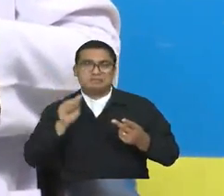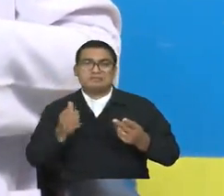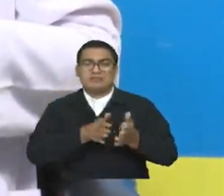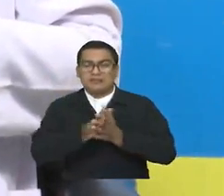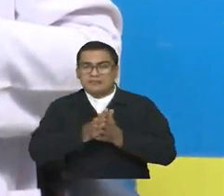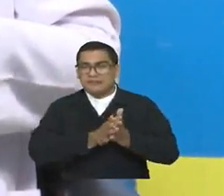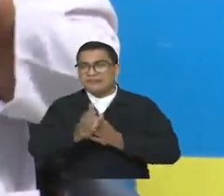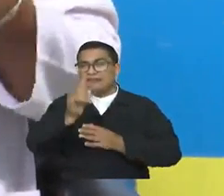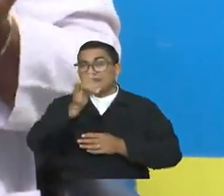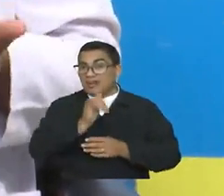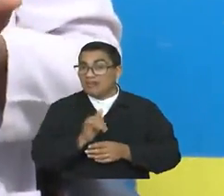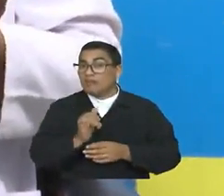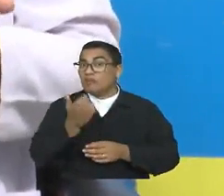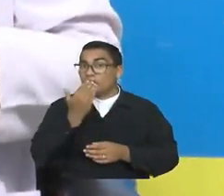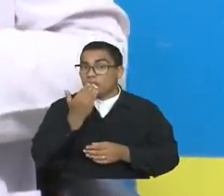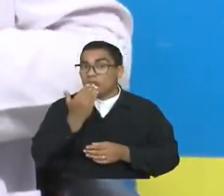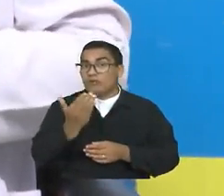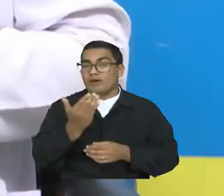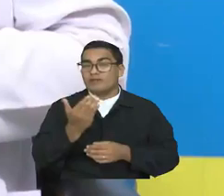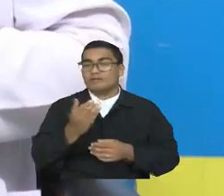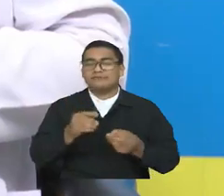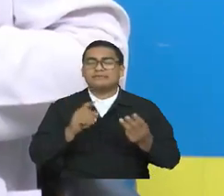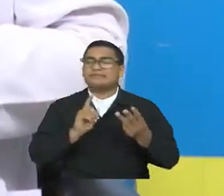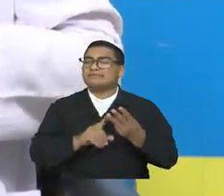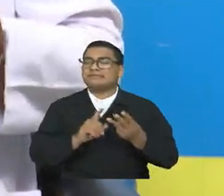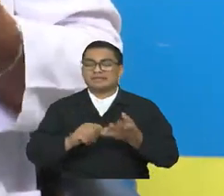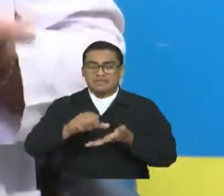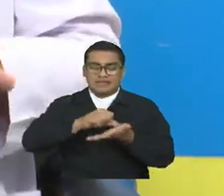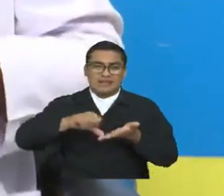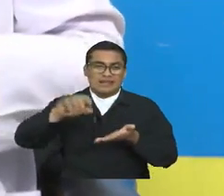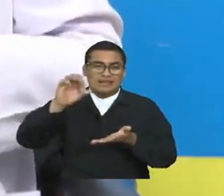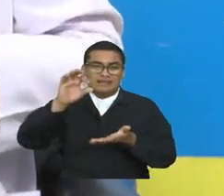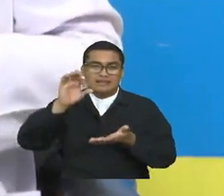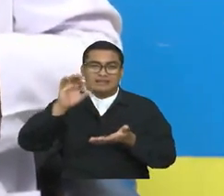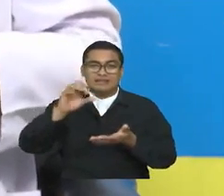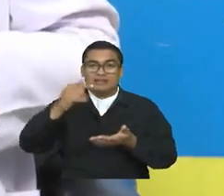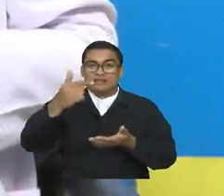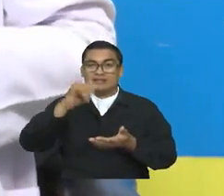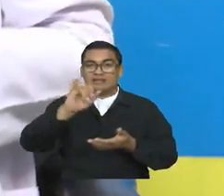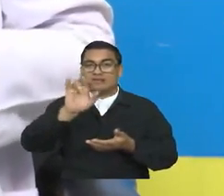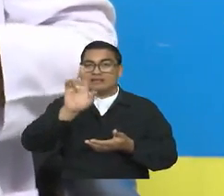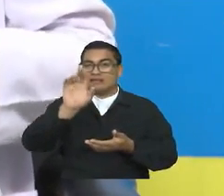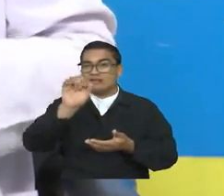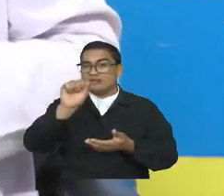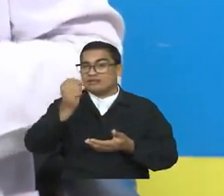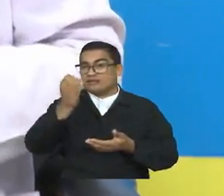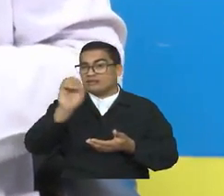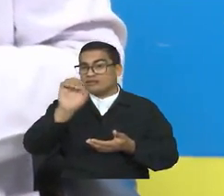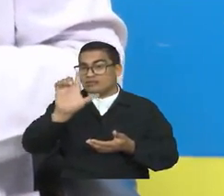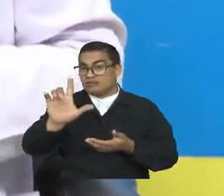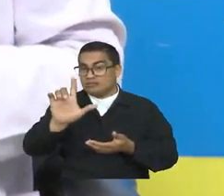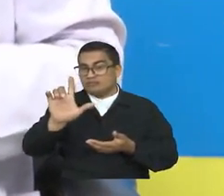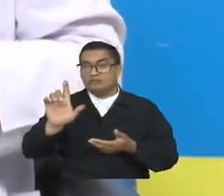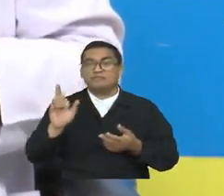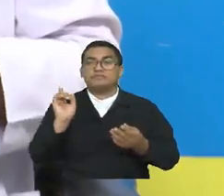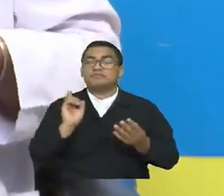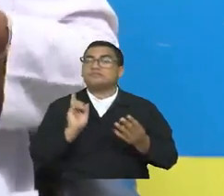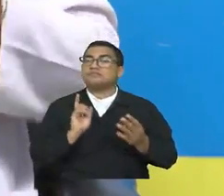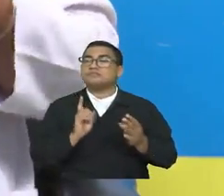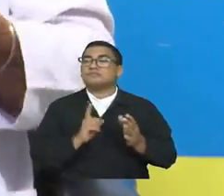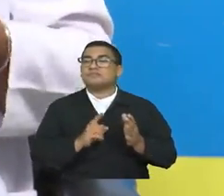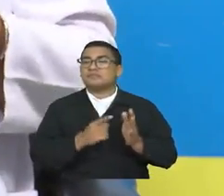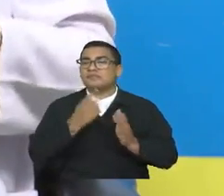Entonces, actualmente hay aceites como el aceite de girasol que lo están preparando y le ponen aditivos con omega.